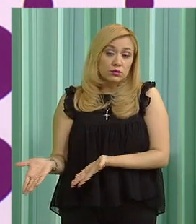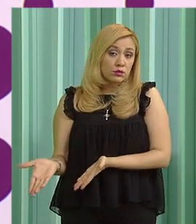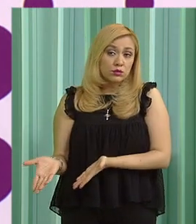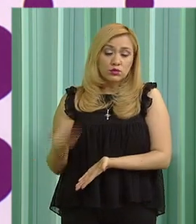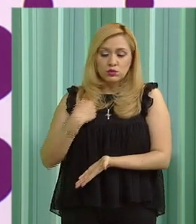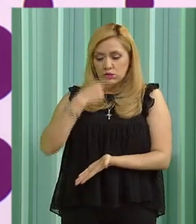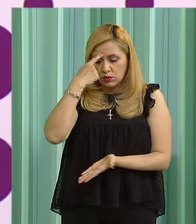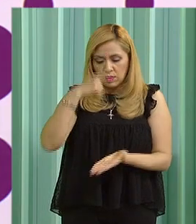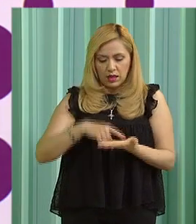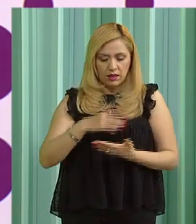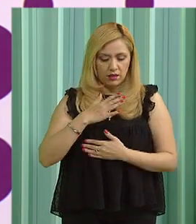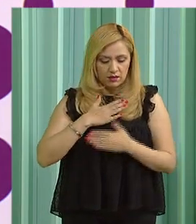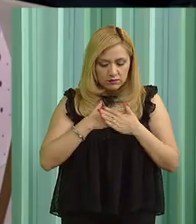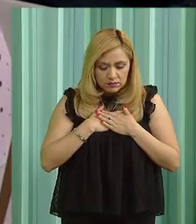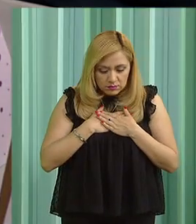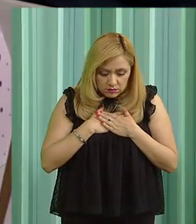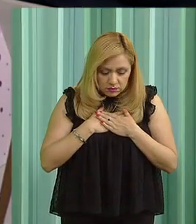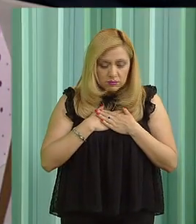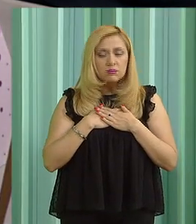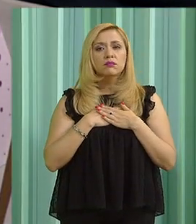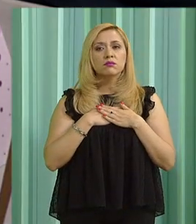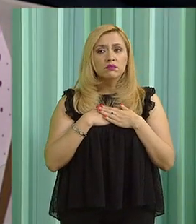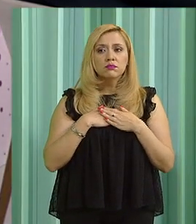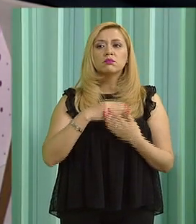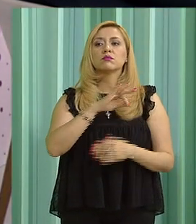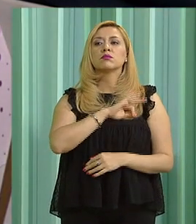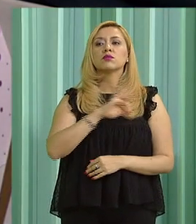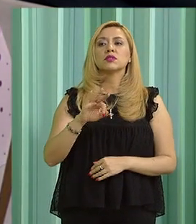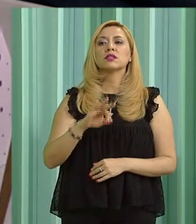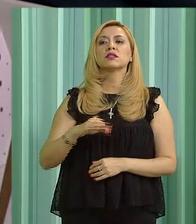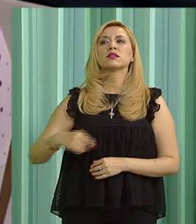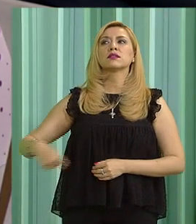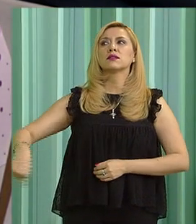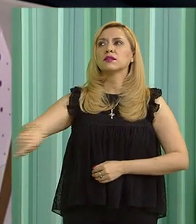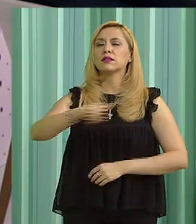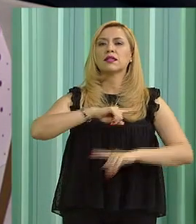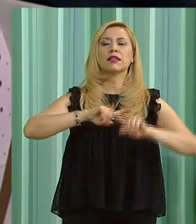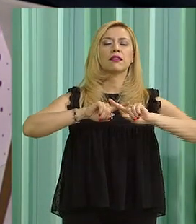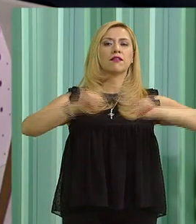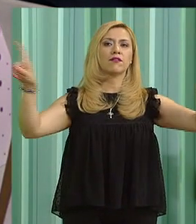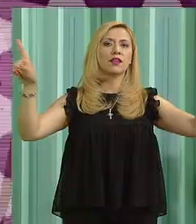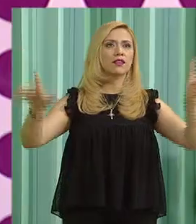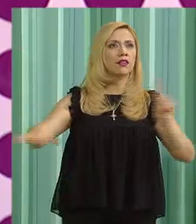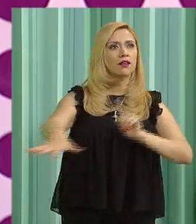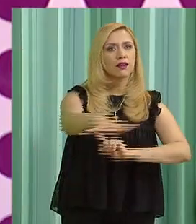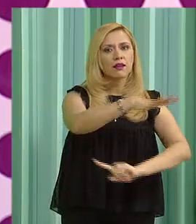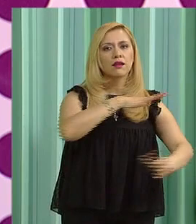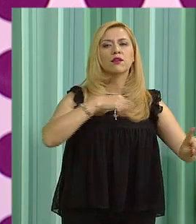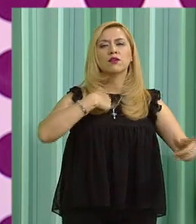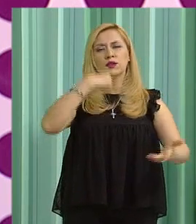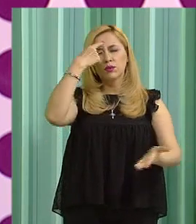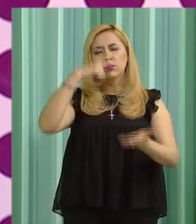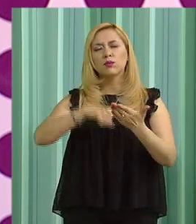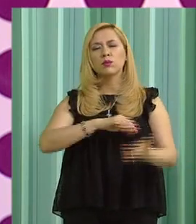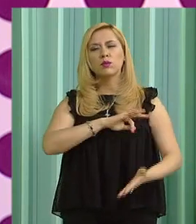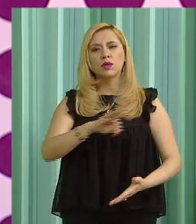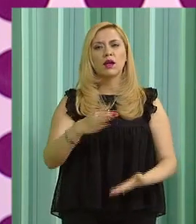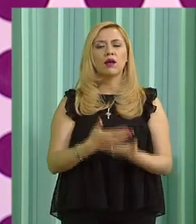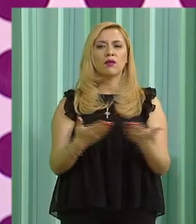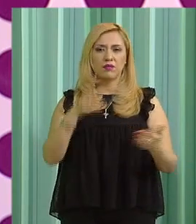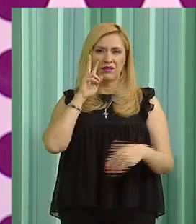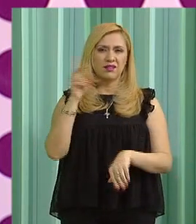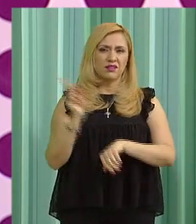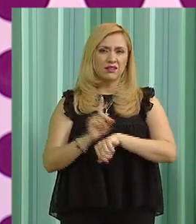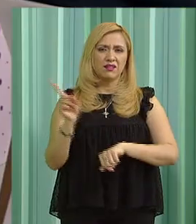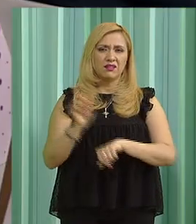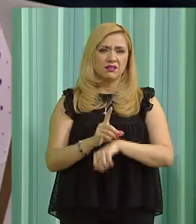todo mi ser que puede permitir que nuestra sociedad pueda ser diferente, ¿no? Todo lo que estamos enfrentando de manera